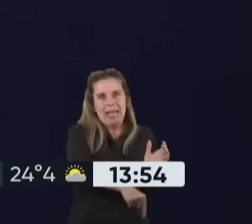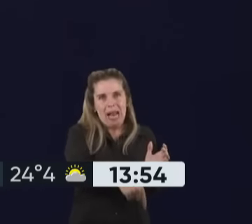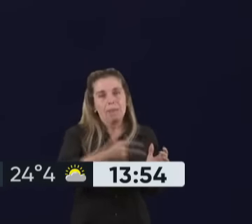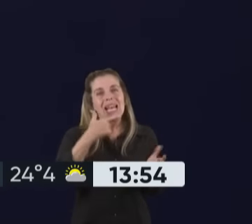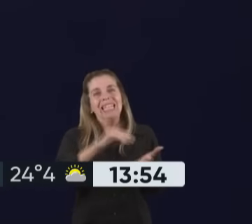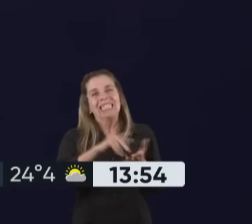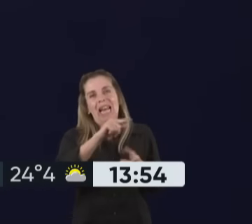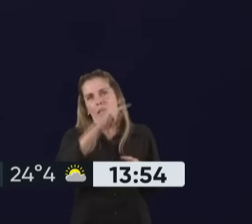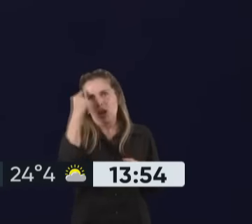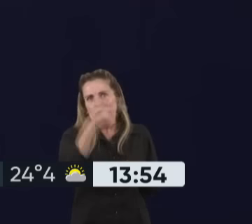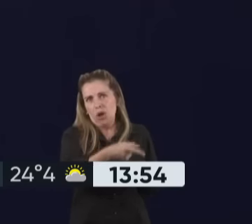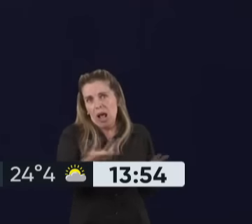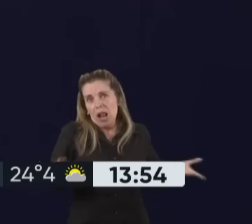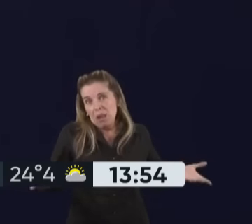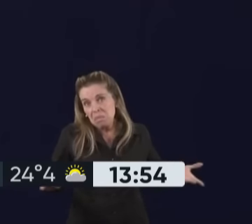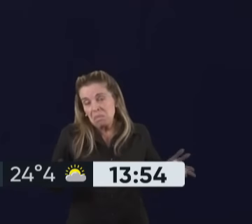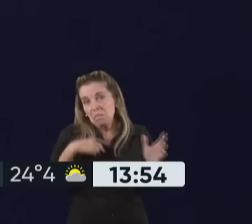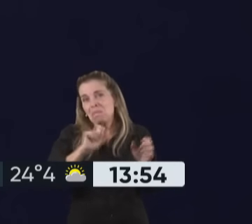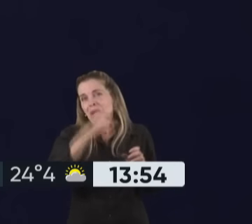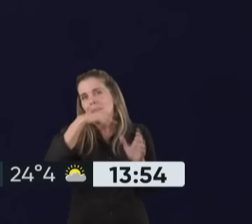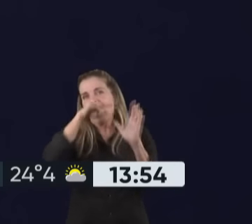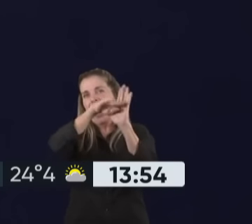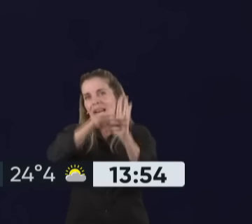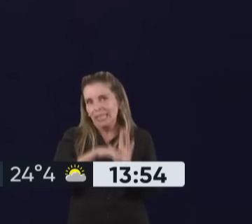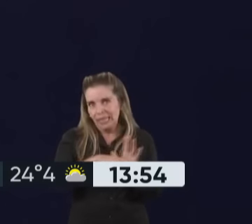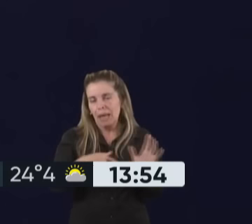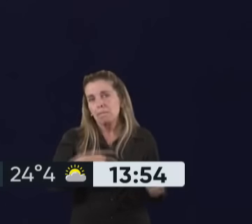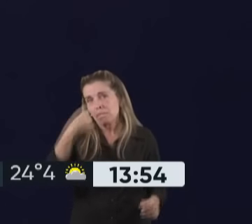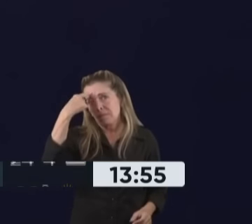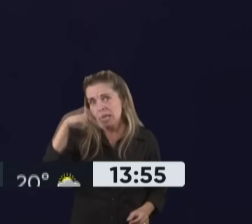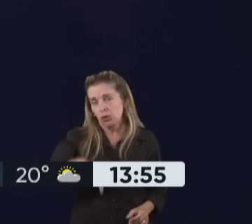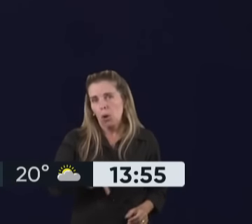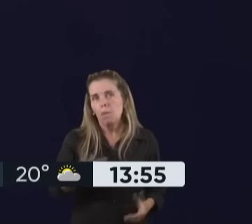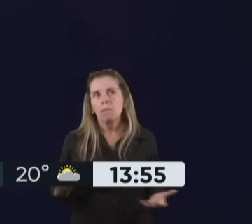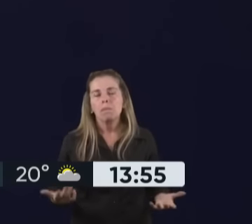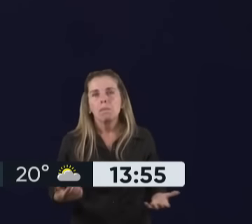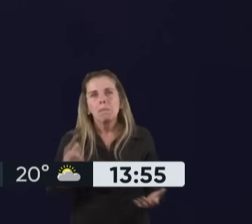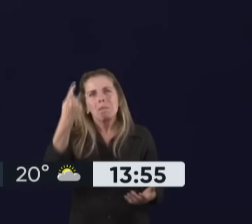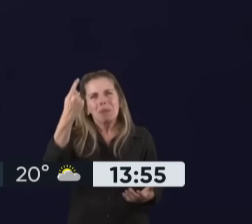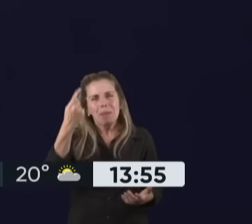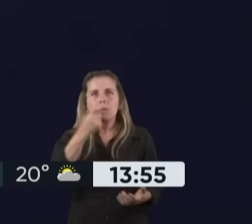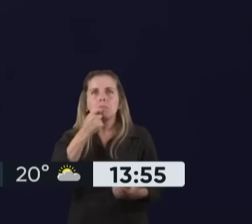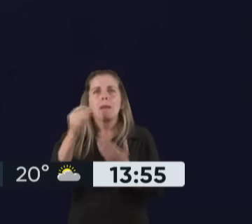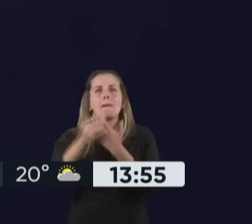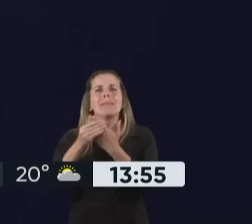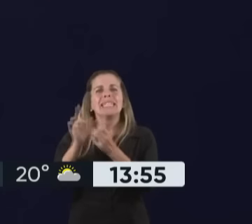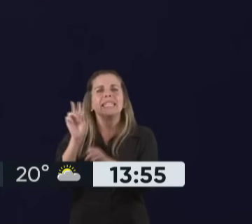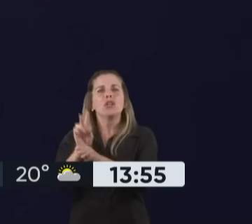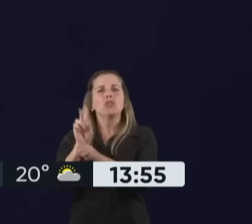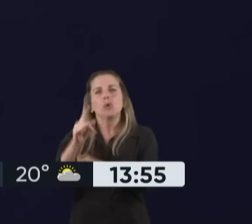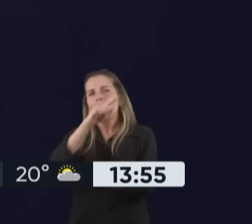Nación. Yo siento que, en primer lugar, el Ministerio de Seguridad